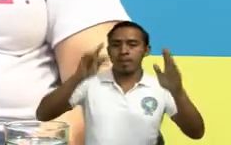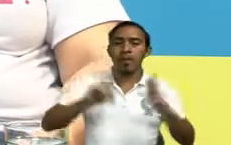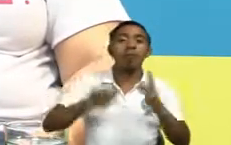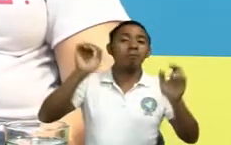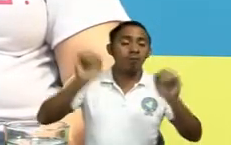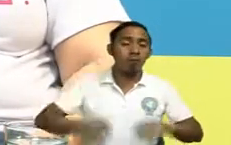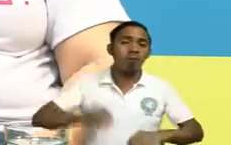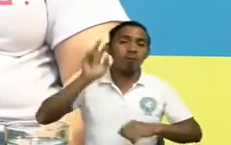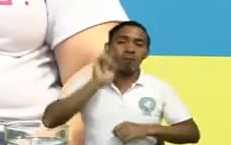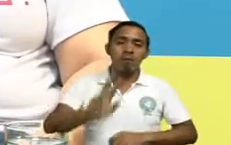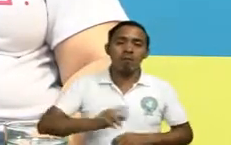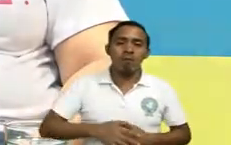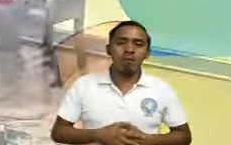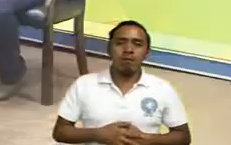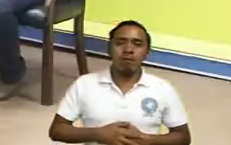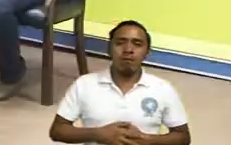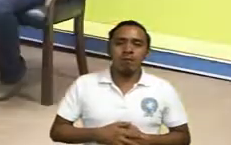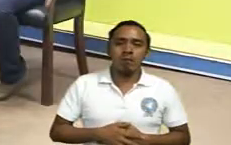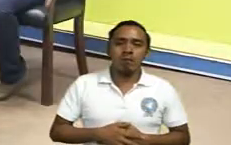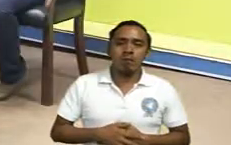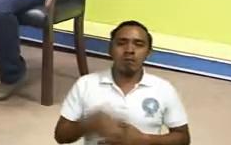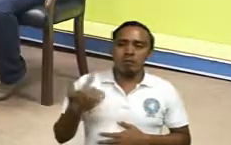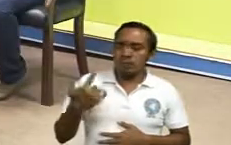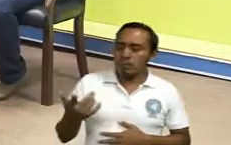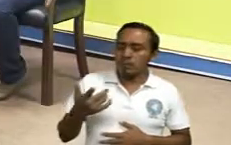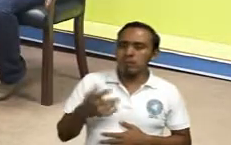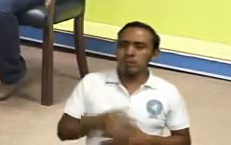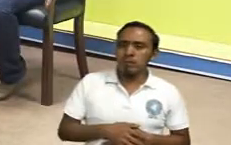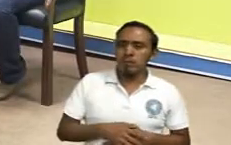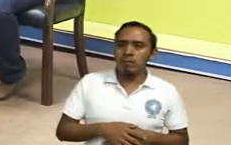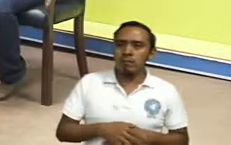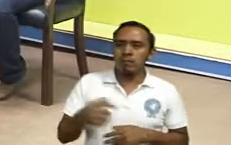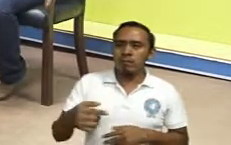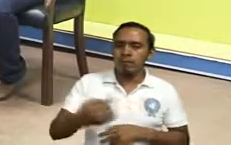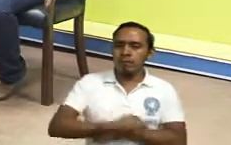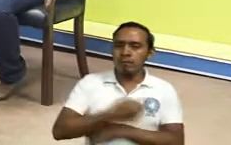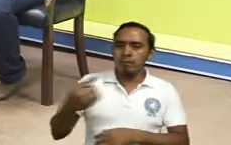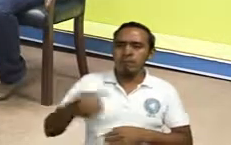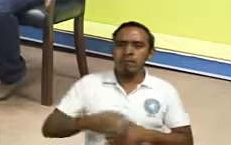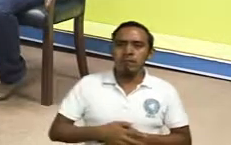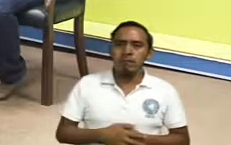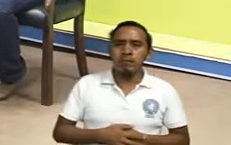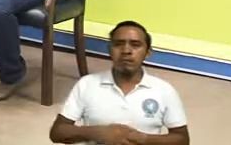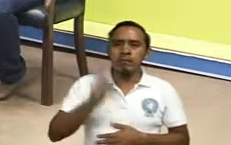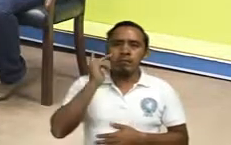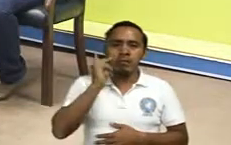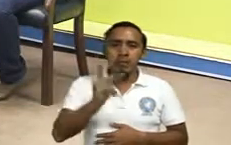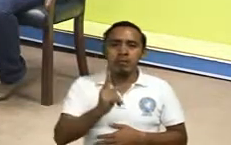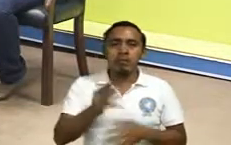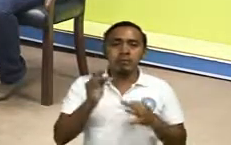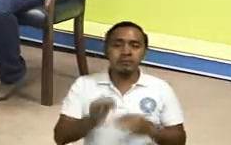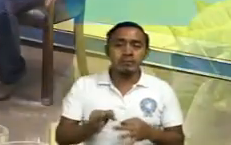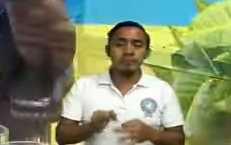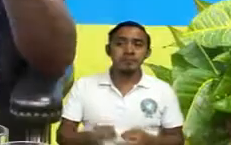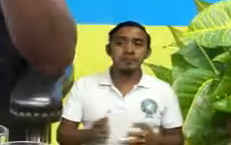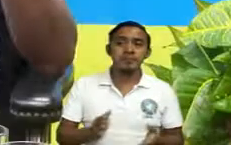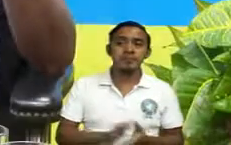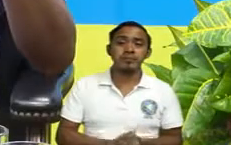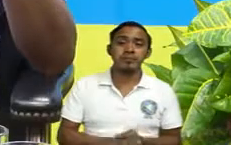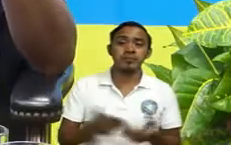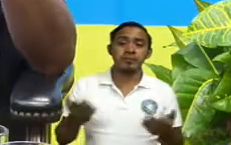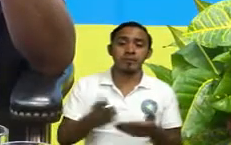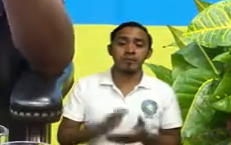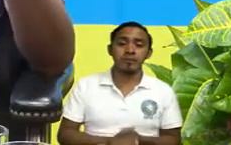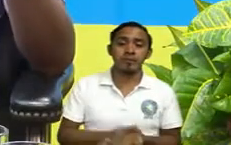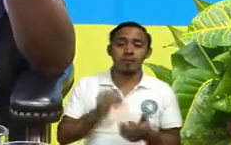ver por... Precisamente un diputado sitios. En la sesión plenaria de uno de estos días ha sido un reconocimiento del esfuerzo que ha